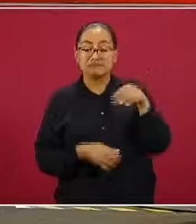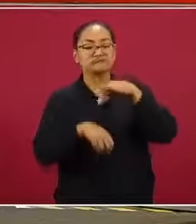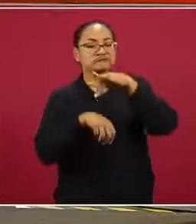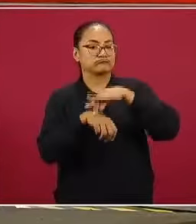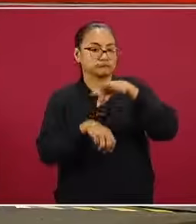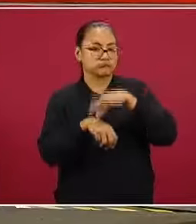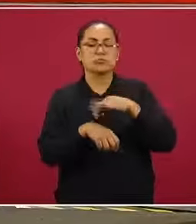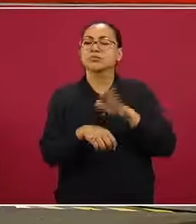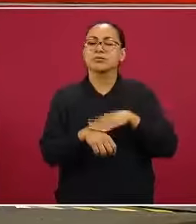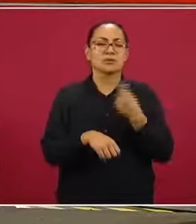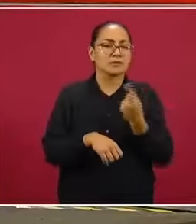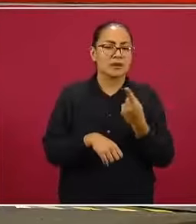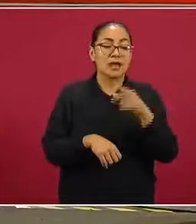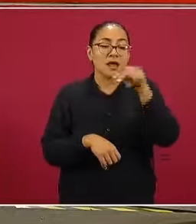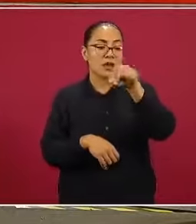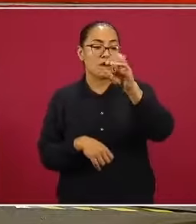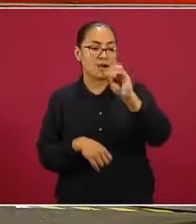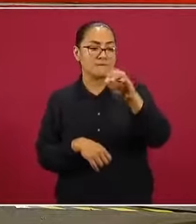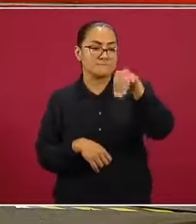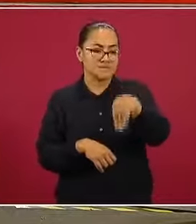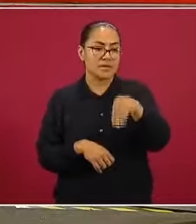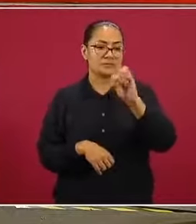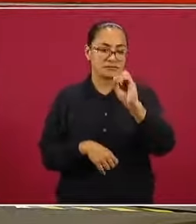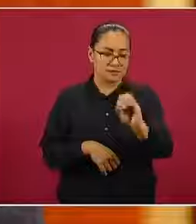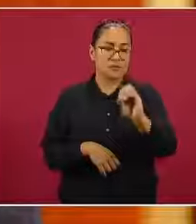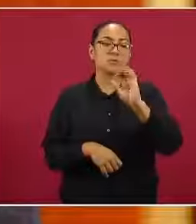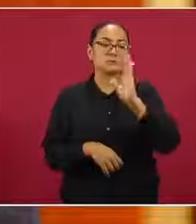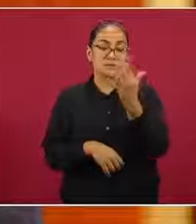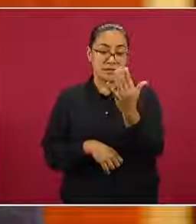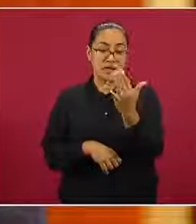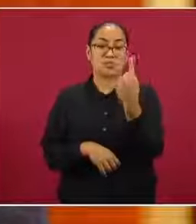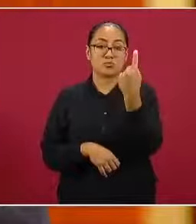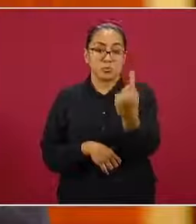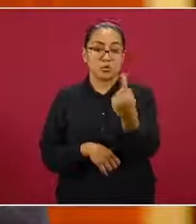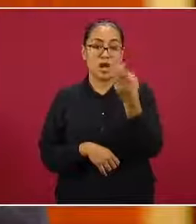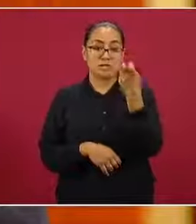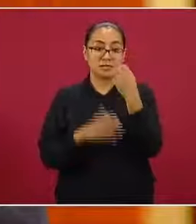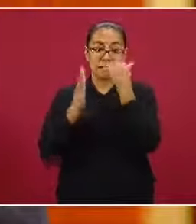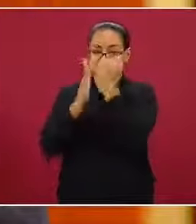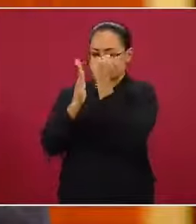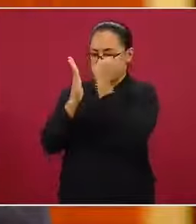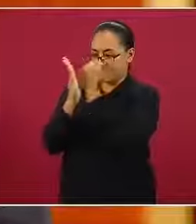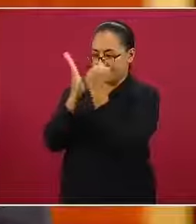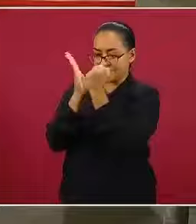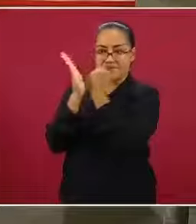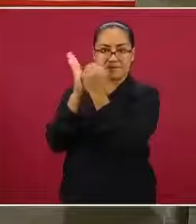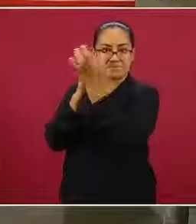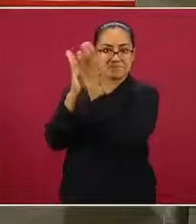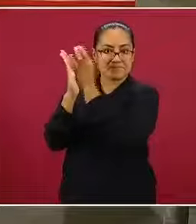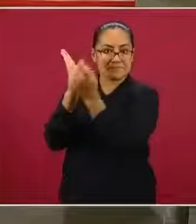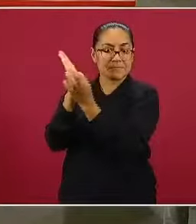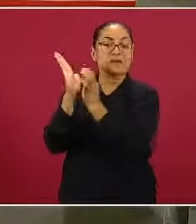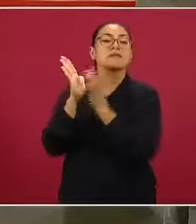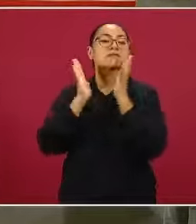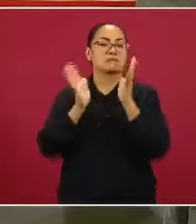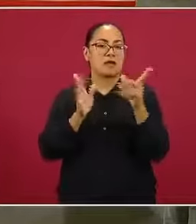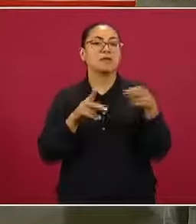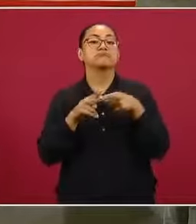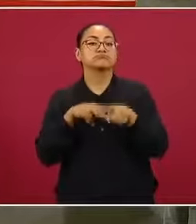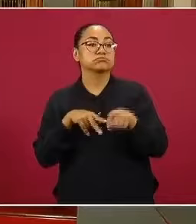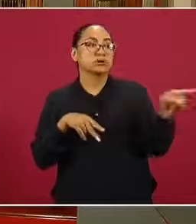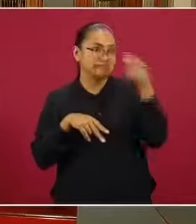mexicana 051, que regula el etiquetado frontal de los productos preenvasados y las bebidas no alcohólicas, depende de la